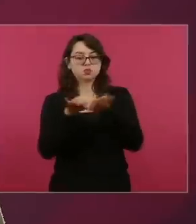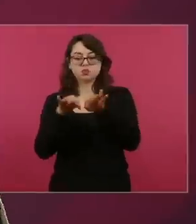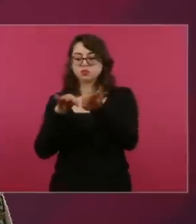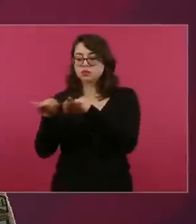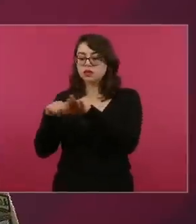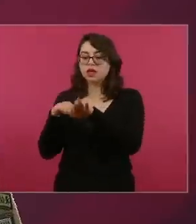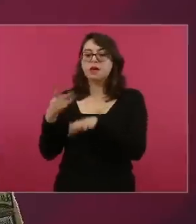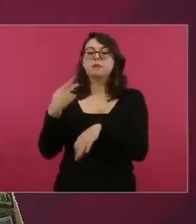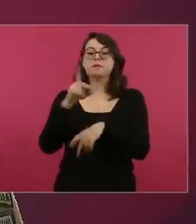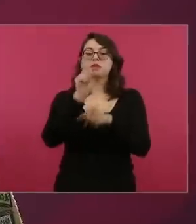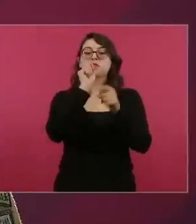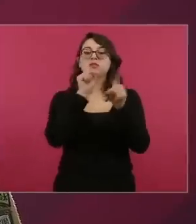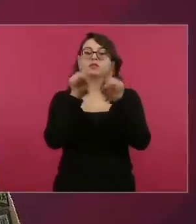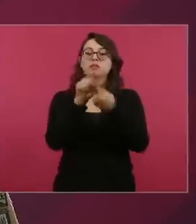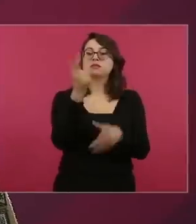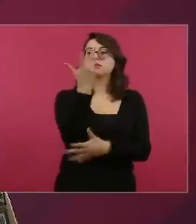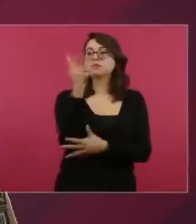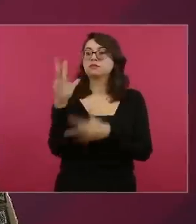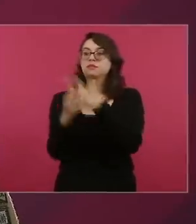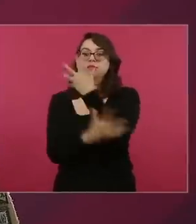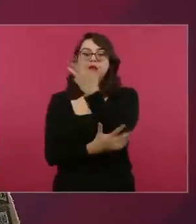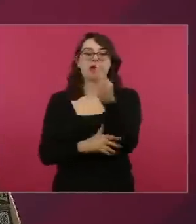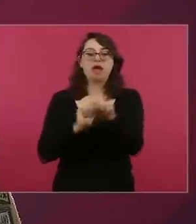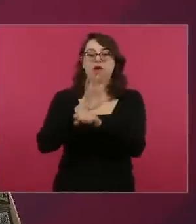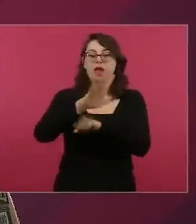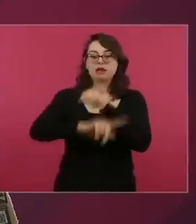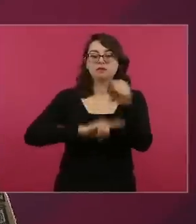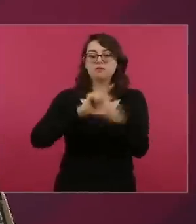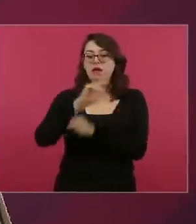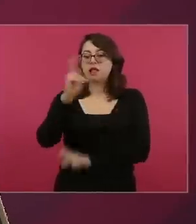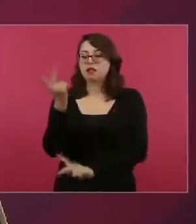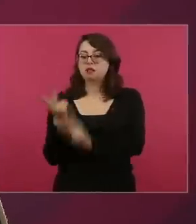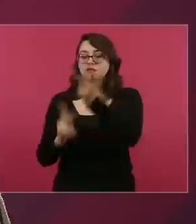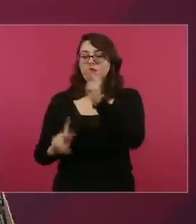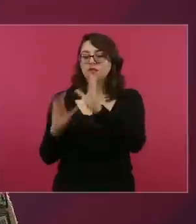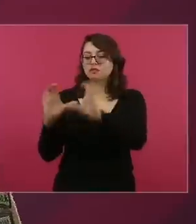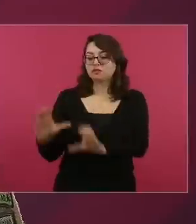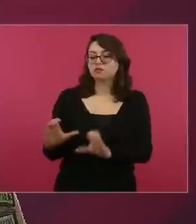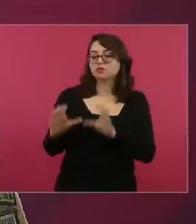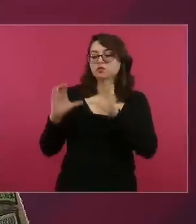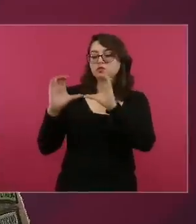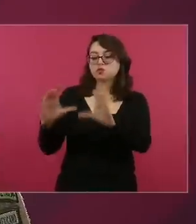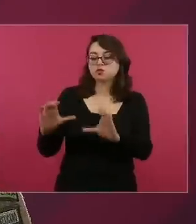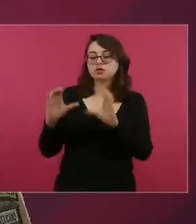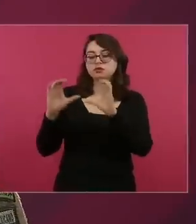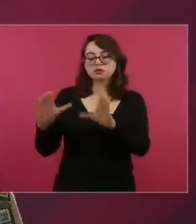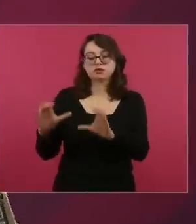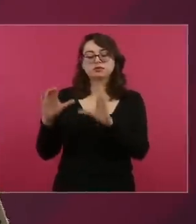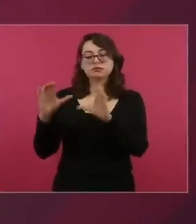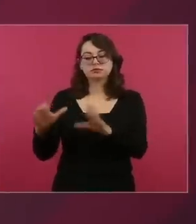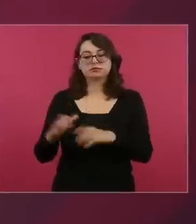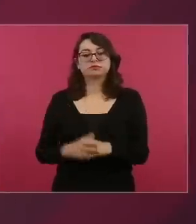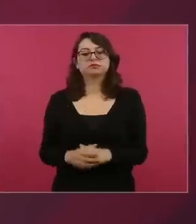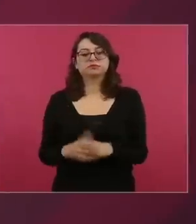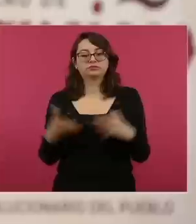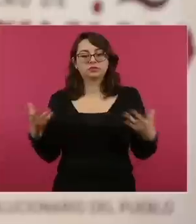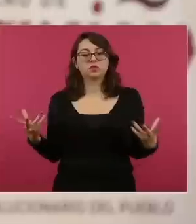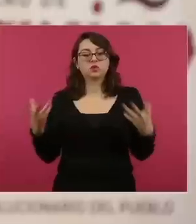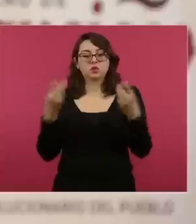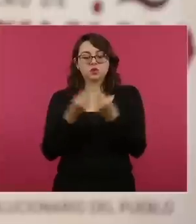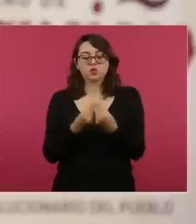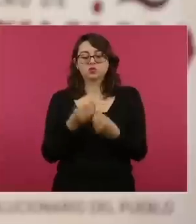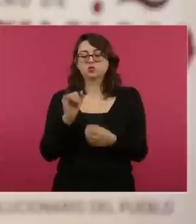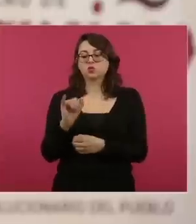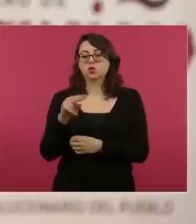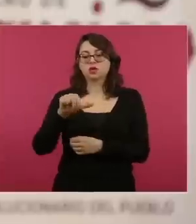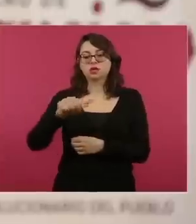medio ambiente la flor y la fauna local en coordinación con las autoridades ambientales coadyuvar con el Instituto Nacional de